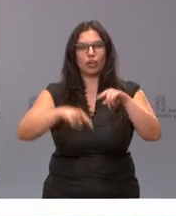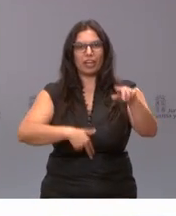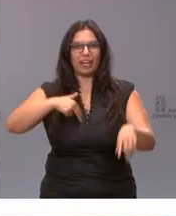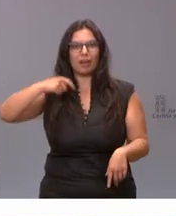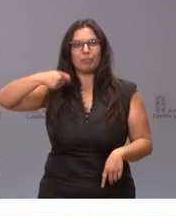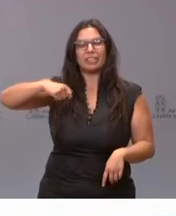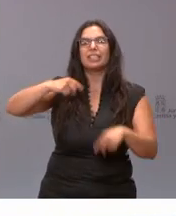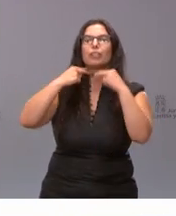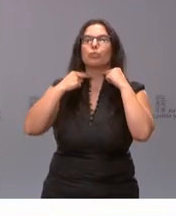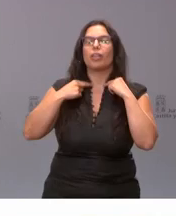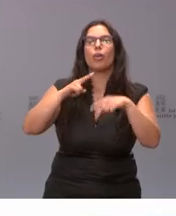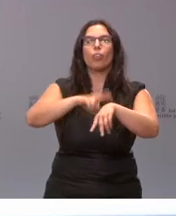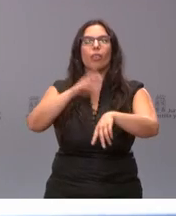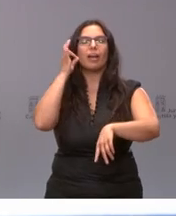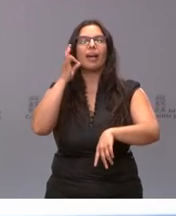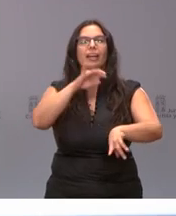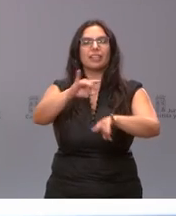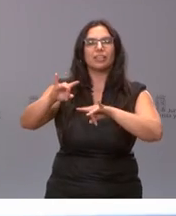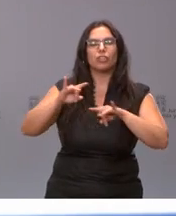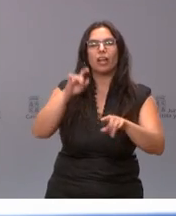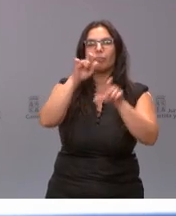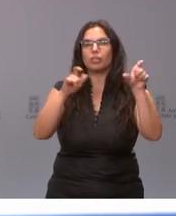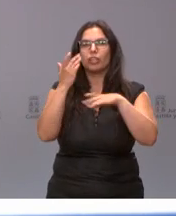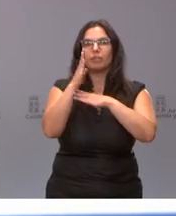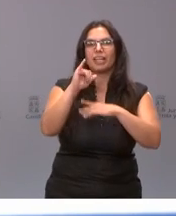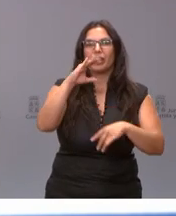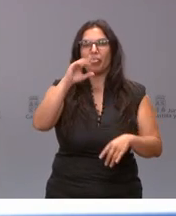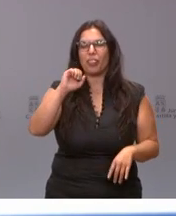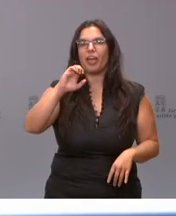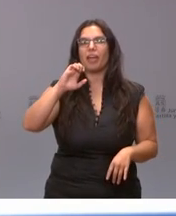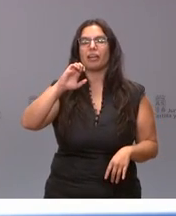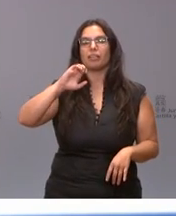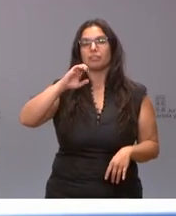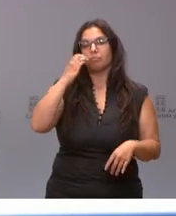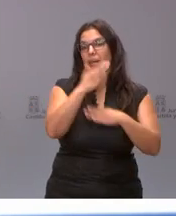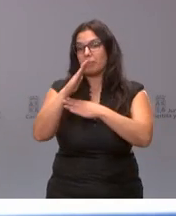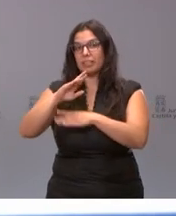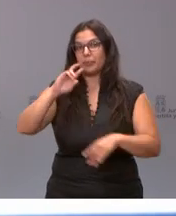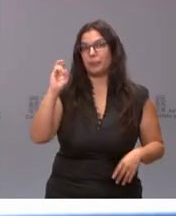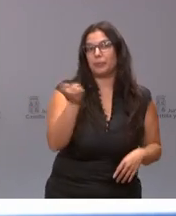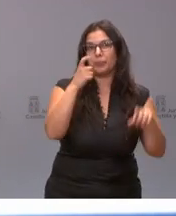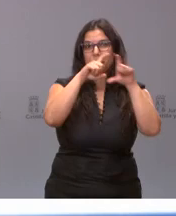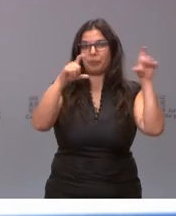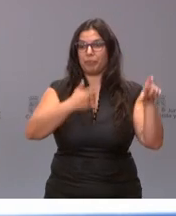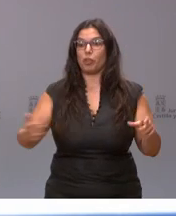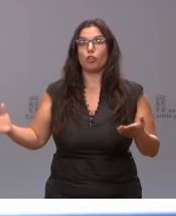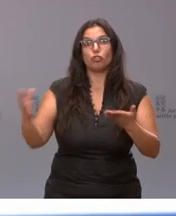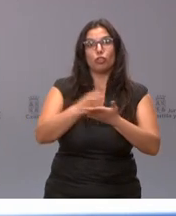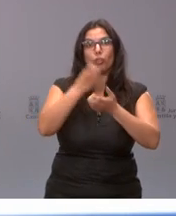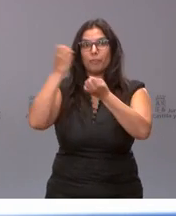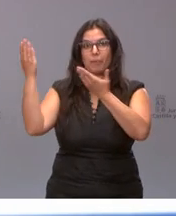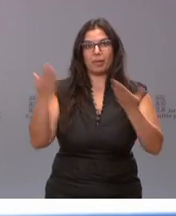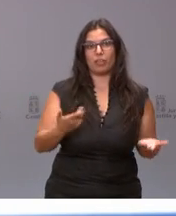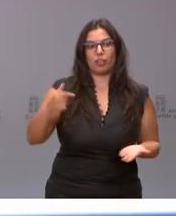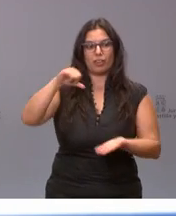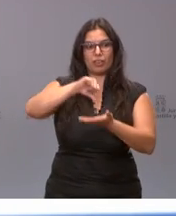Diputación, delegada territorial, representantes del ICE, representantes de todos los empresarios, bienvenidos a Medina del